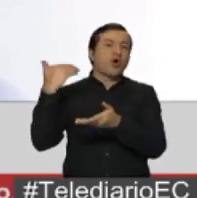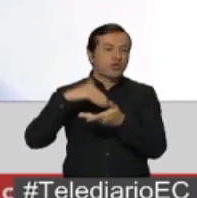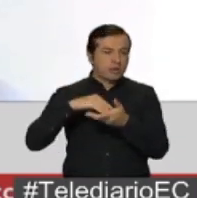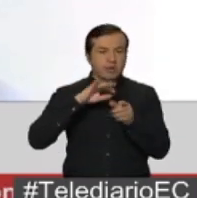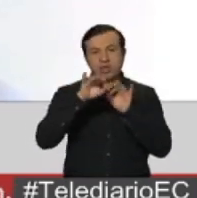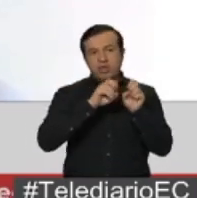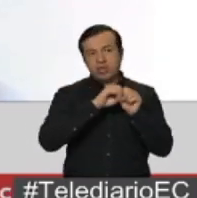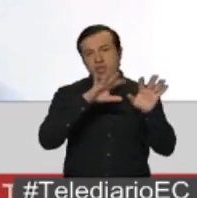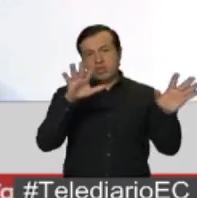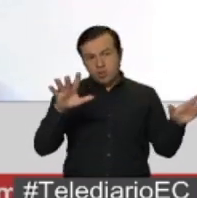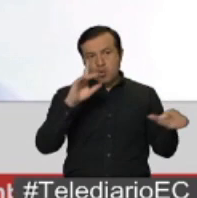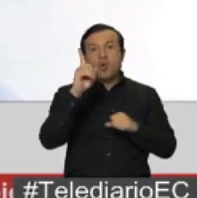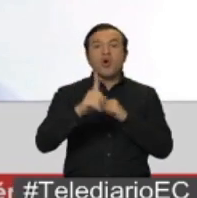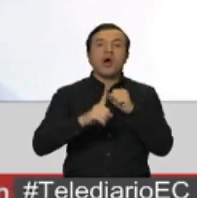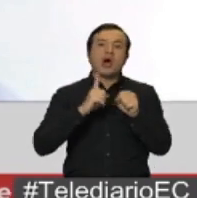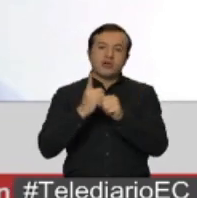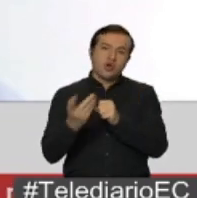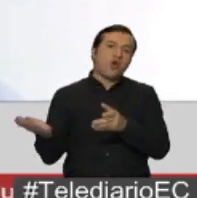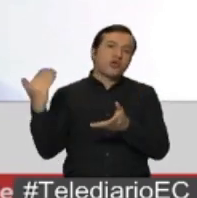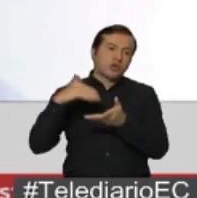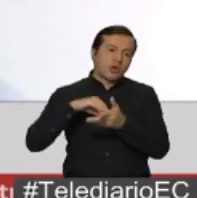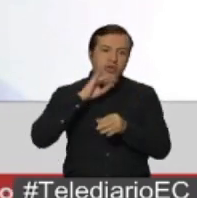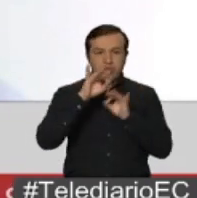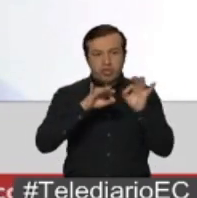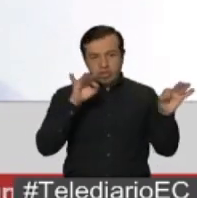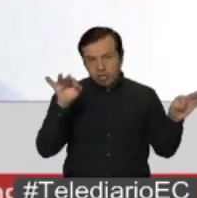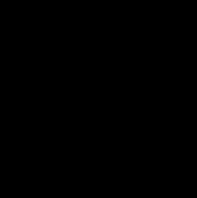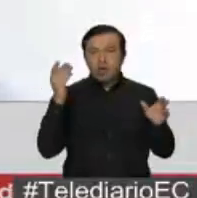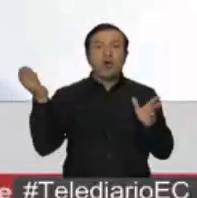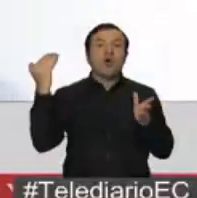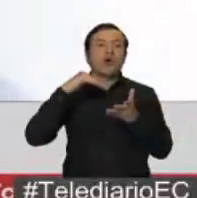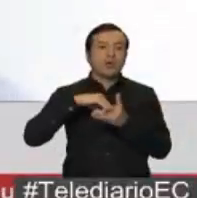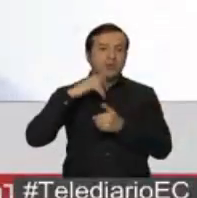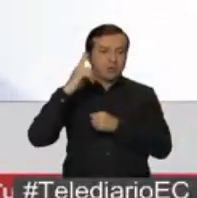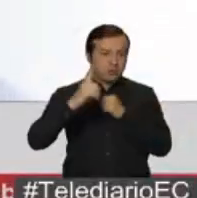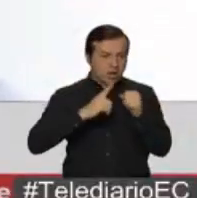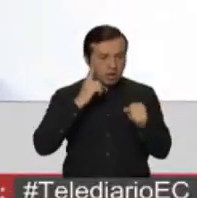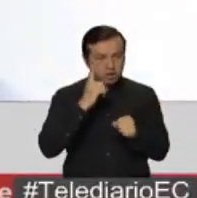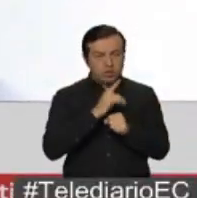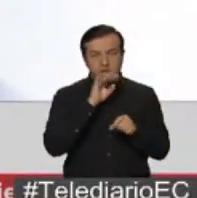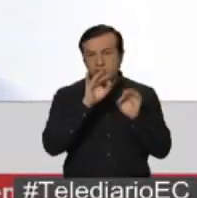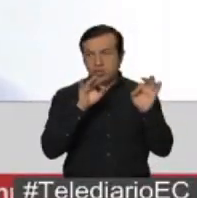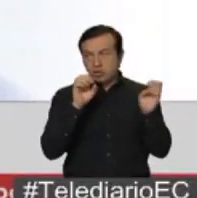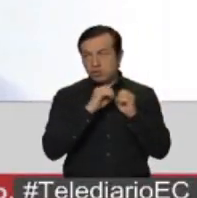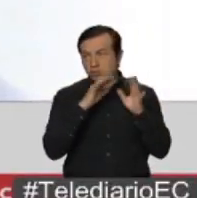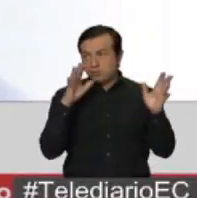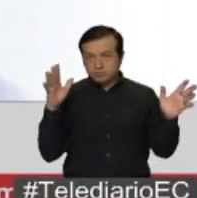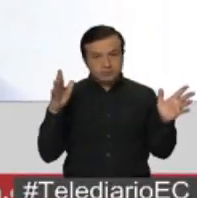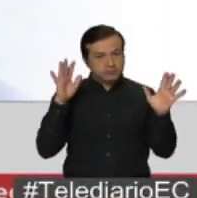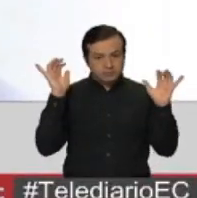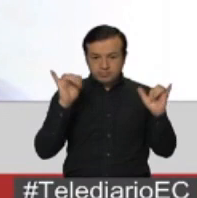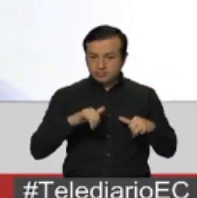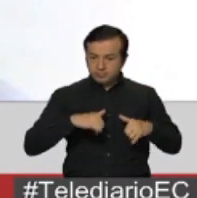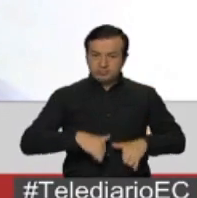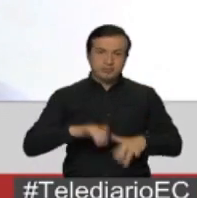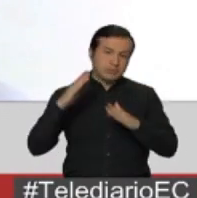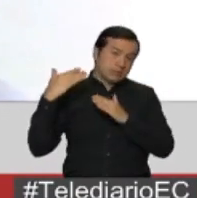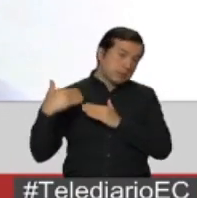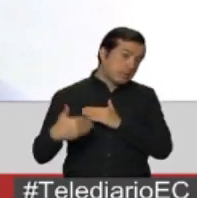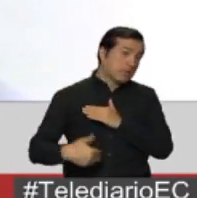entonces a eso es lo que les llaman a ellos el comportamiento nacional ok es decir que se quedará para siempre